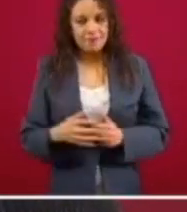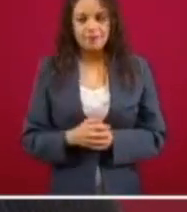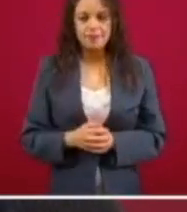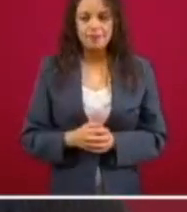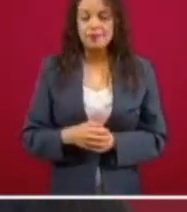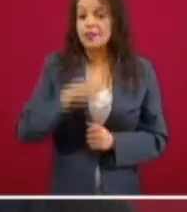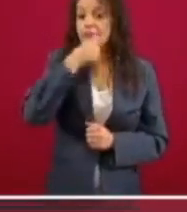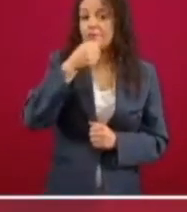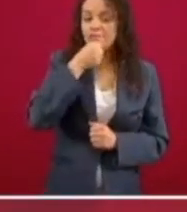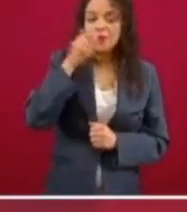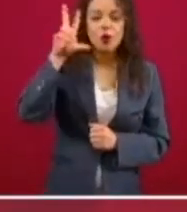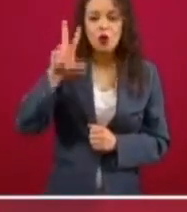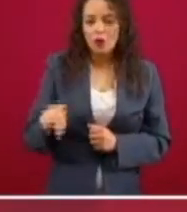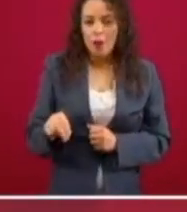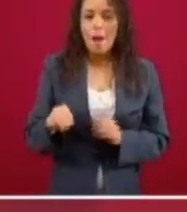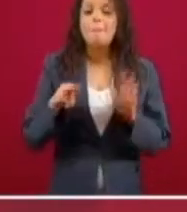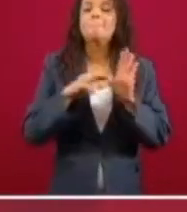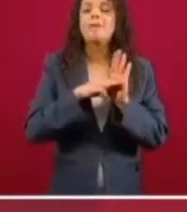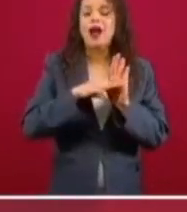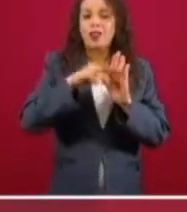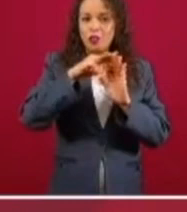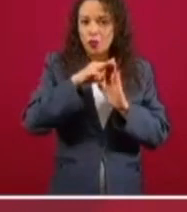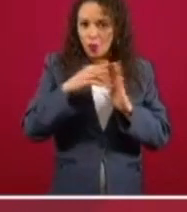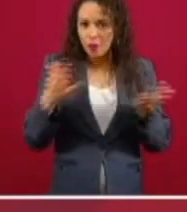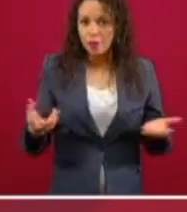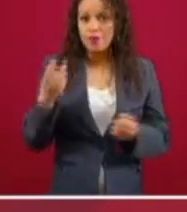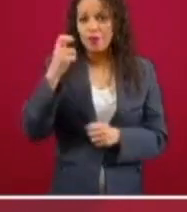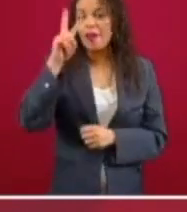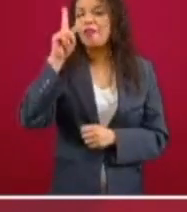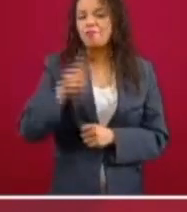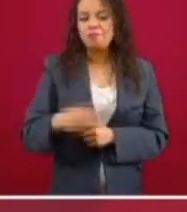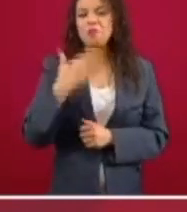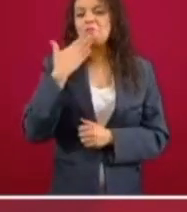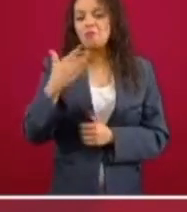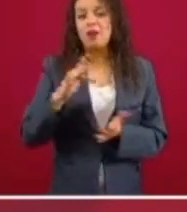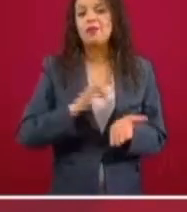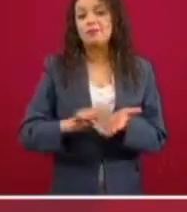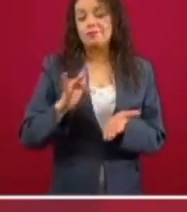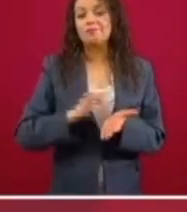maduros. Entonces todo eso ayuda mucho,